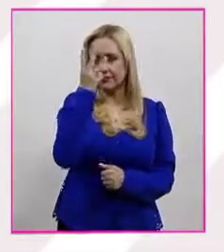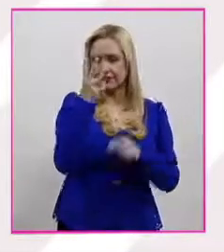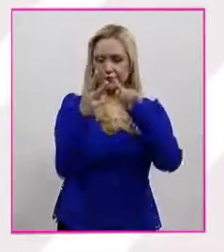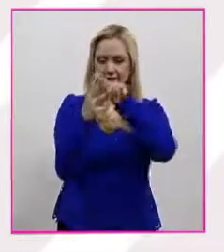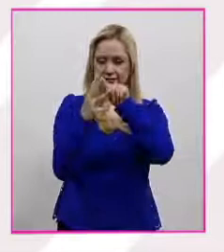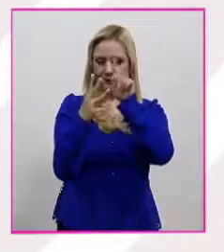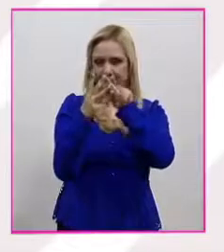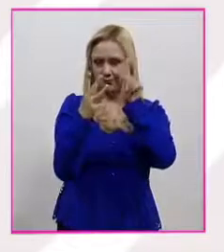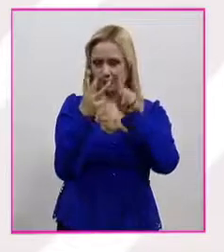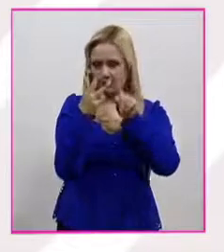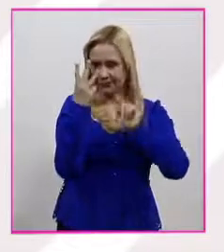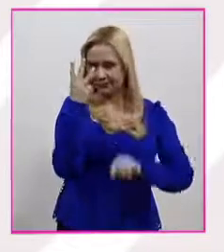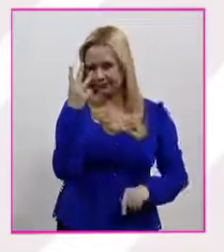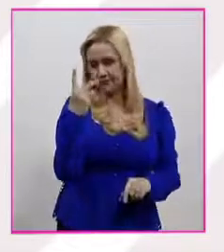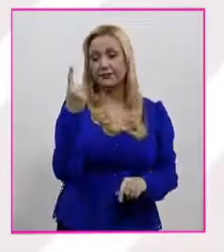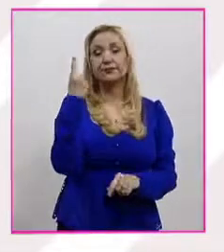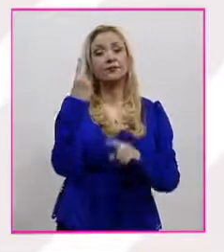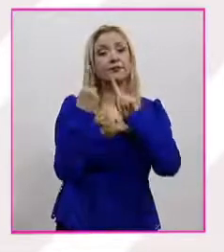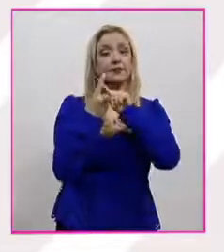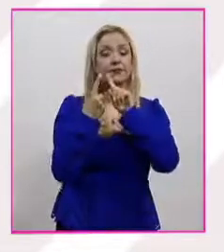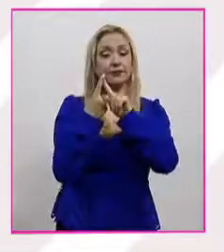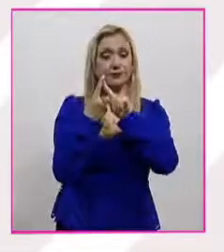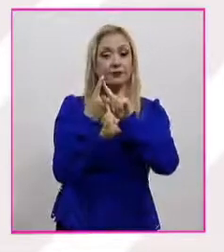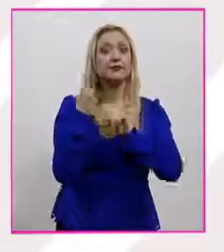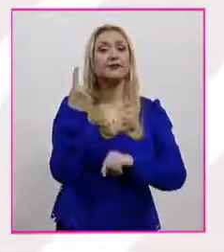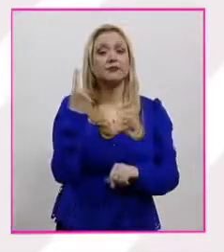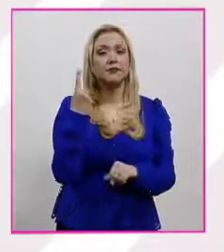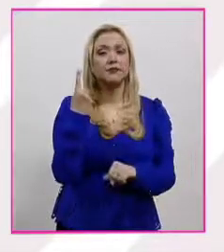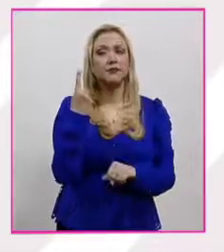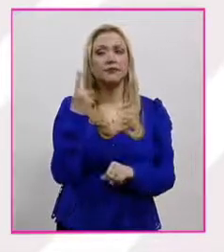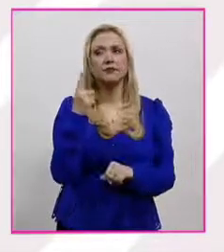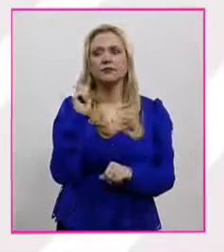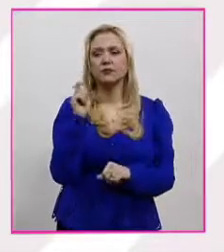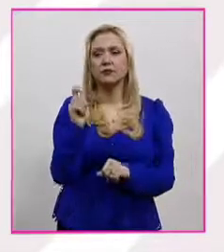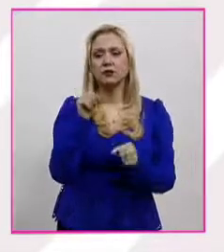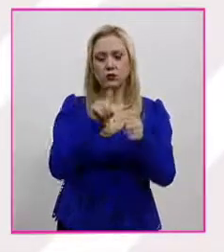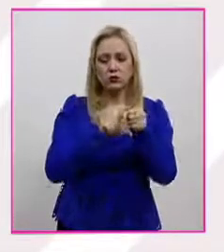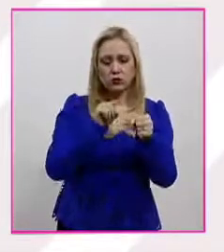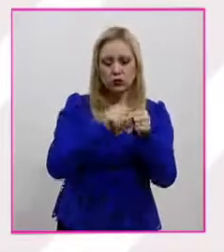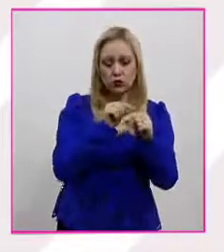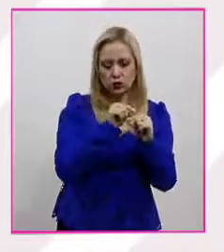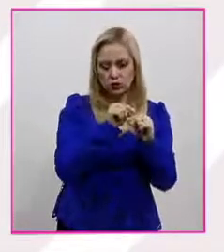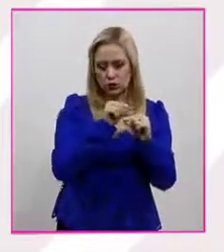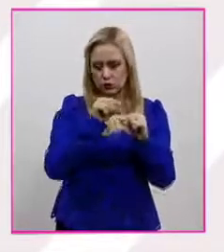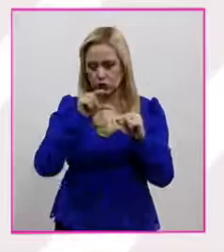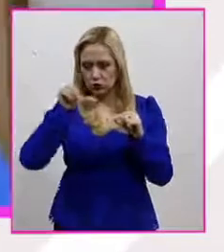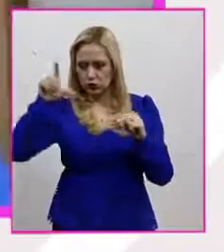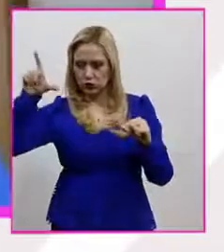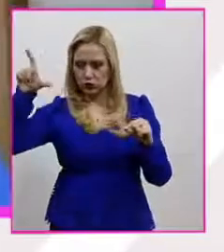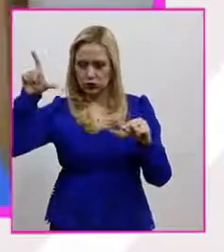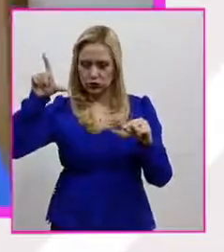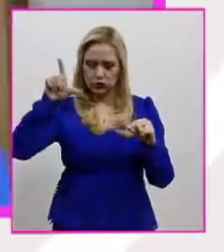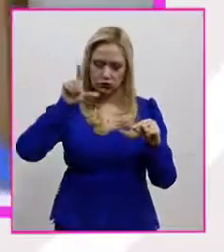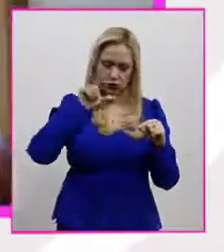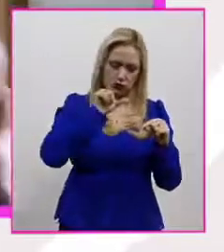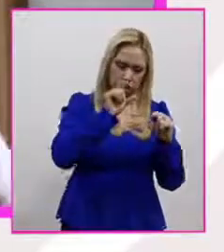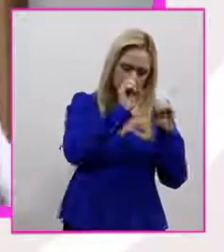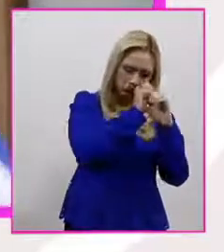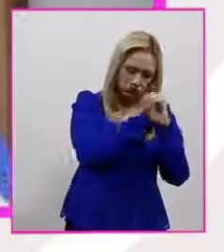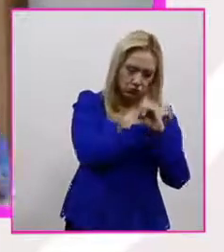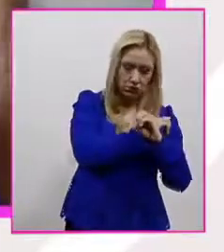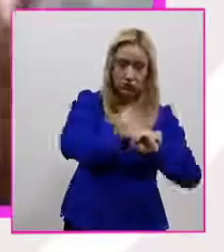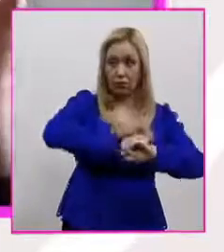aproximaciones. La primera es a partir de una paleta de tonalidades desarrollada por una investigación encabezada